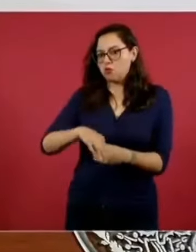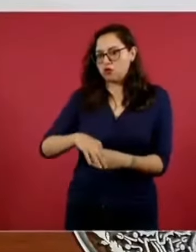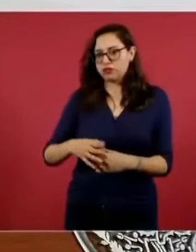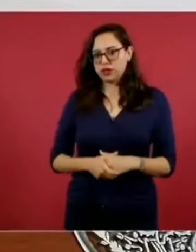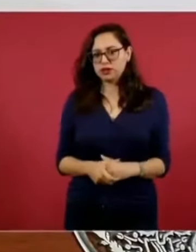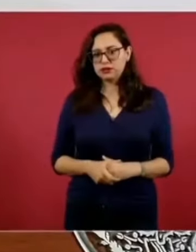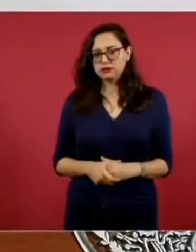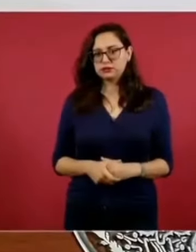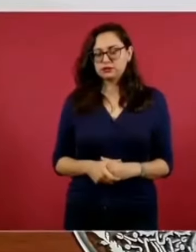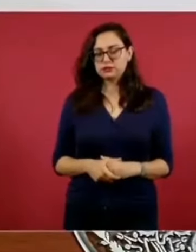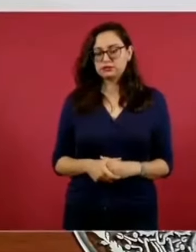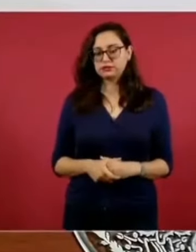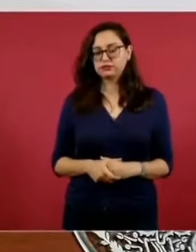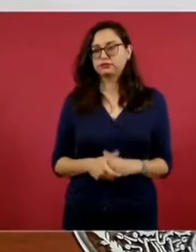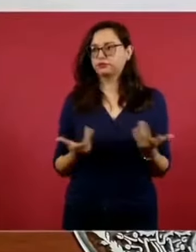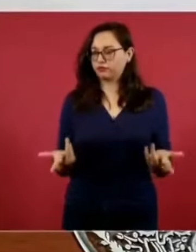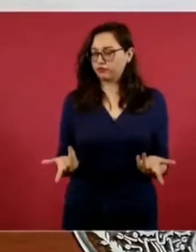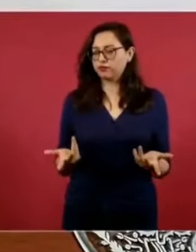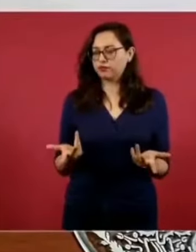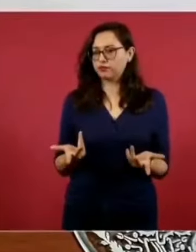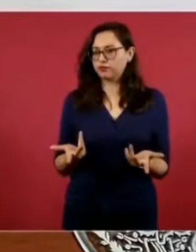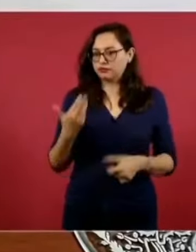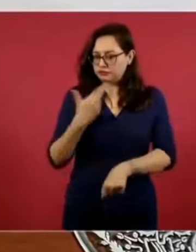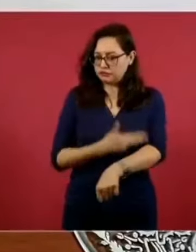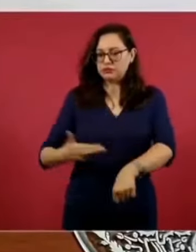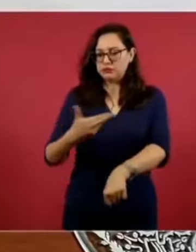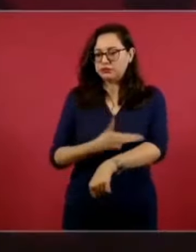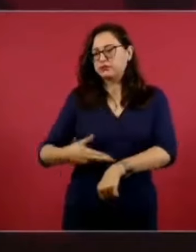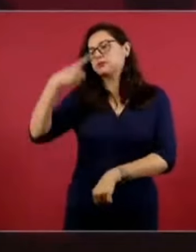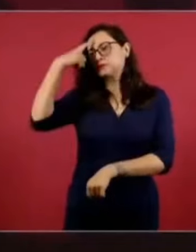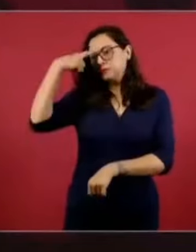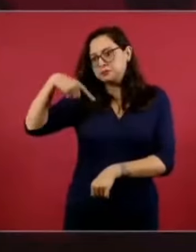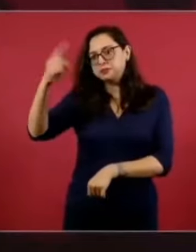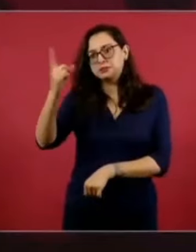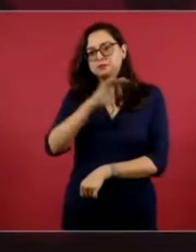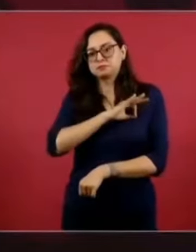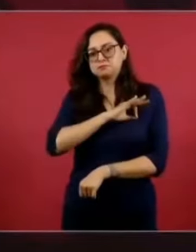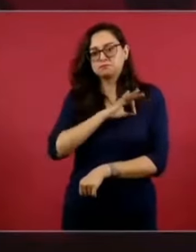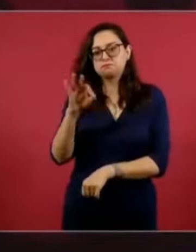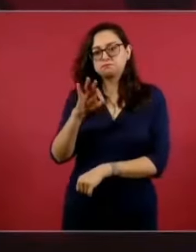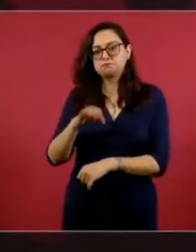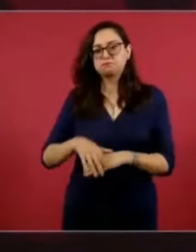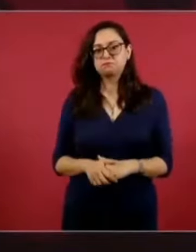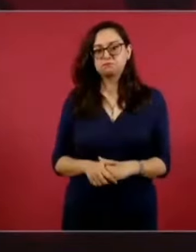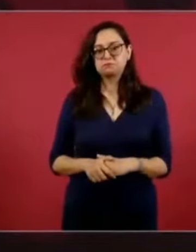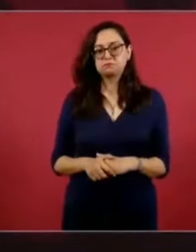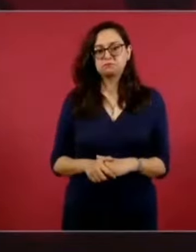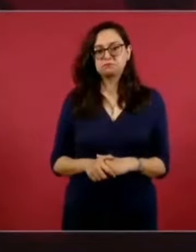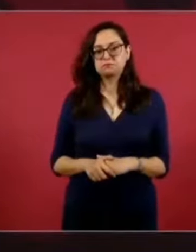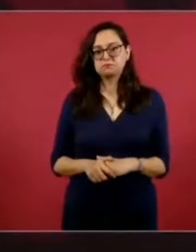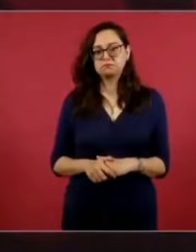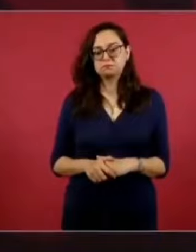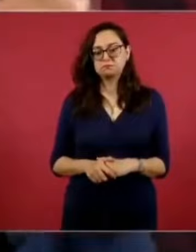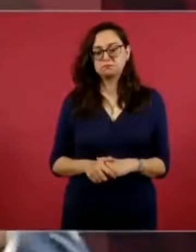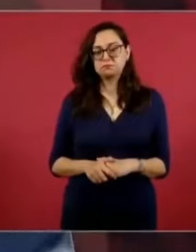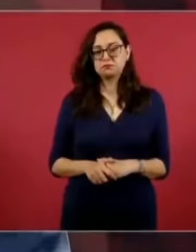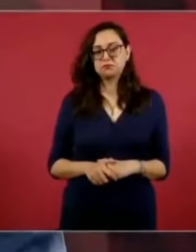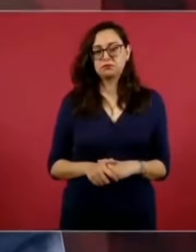migrantes y que se dieran facilidades y desde que escuché no la voy a mencionar porque